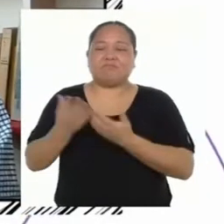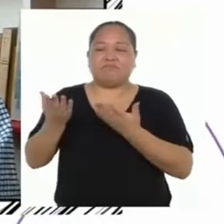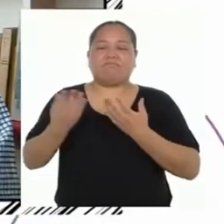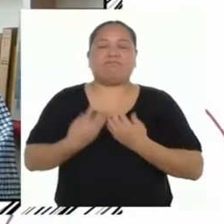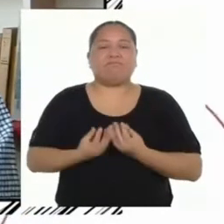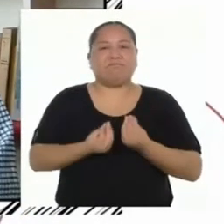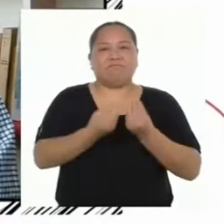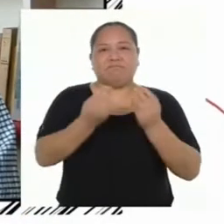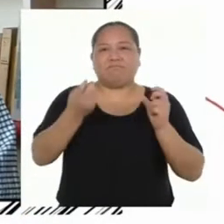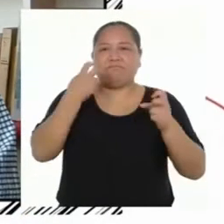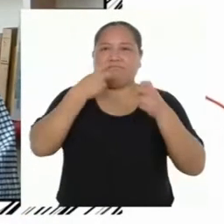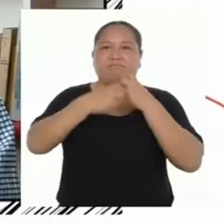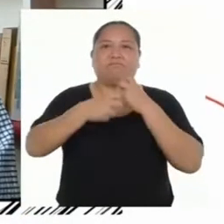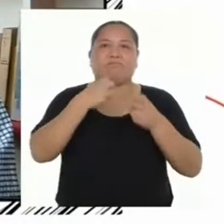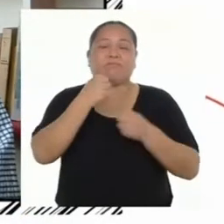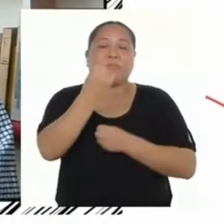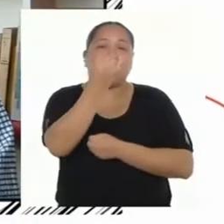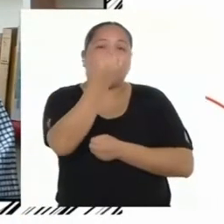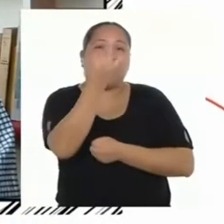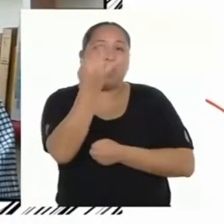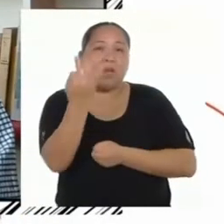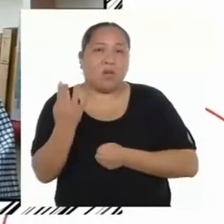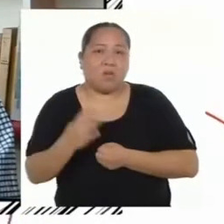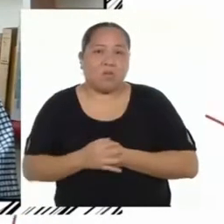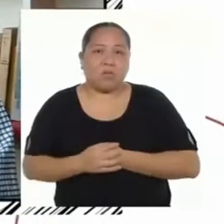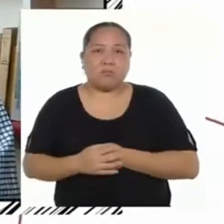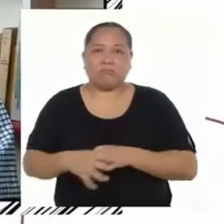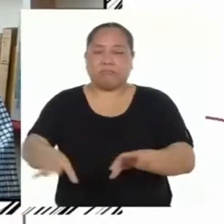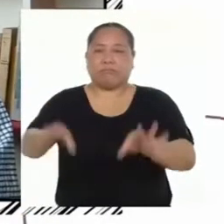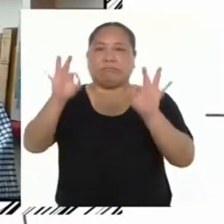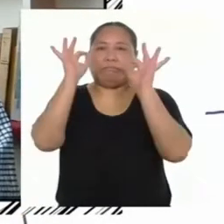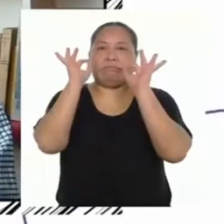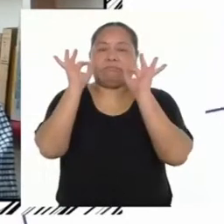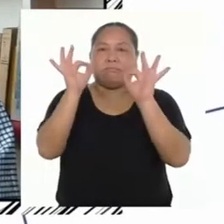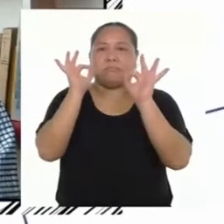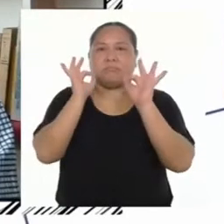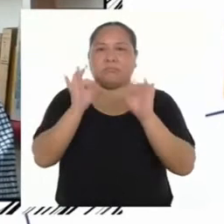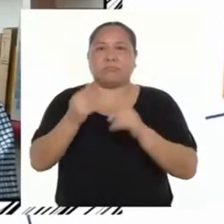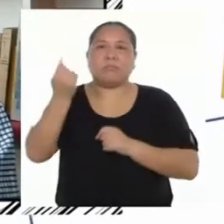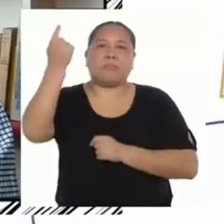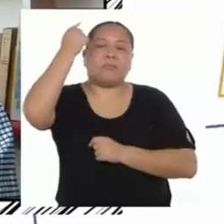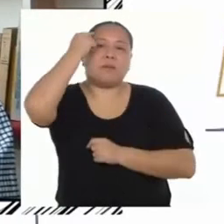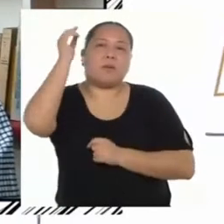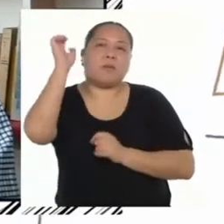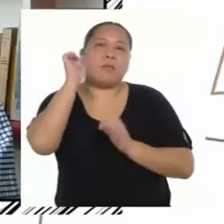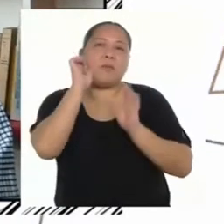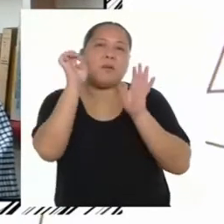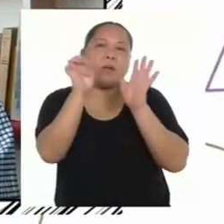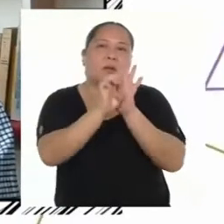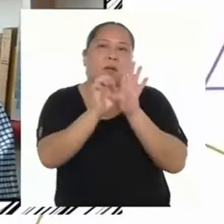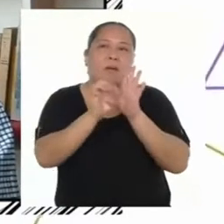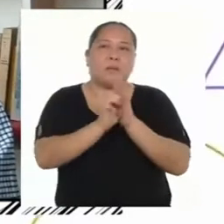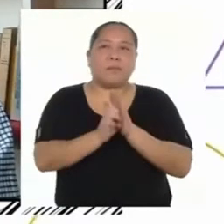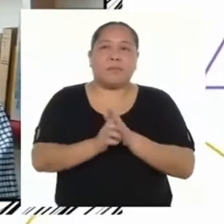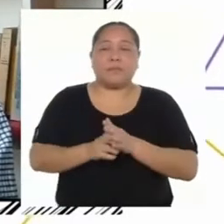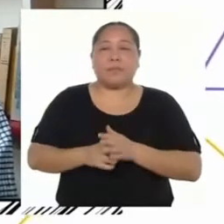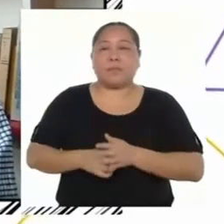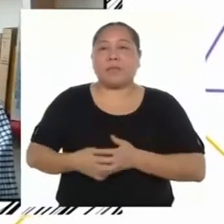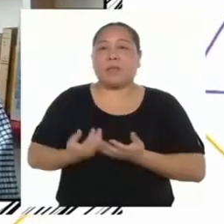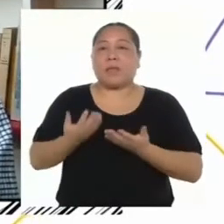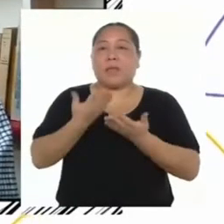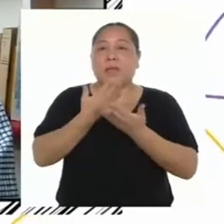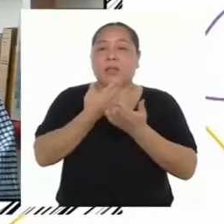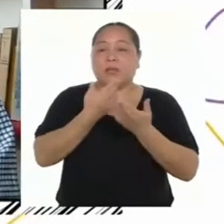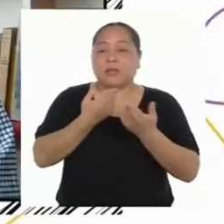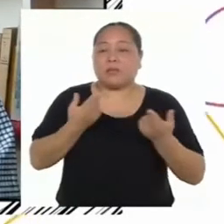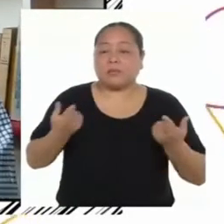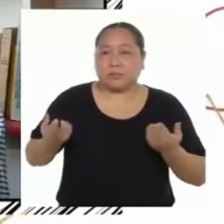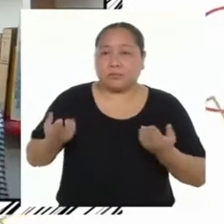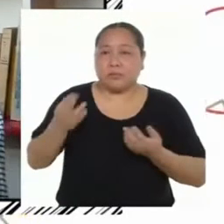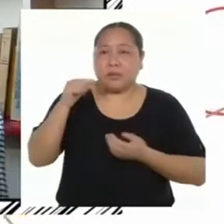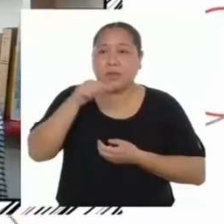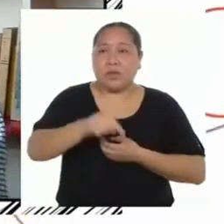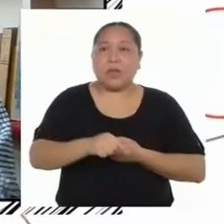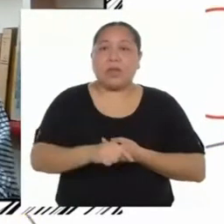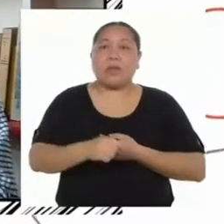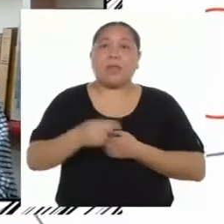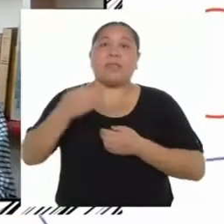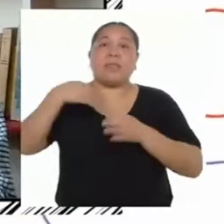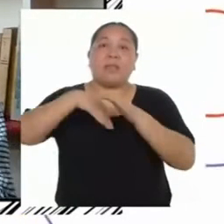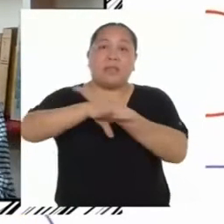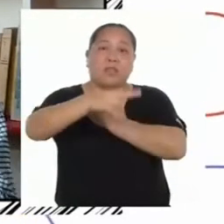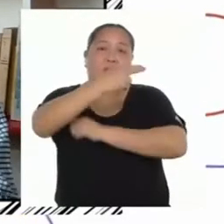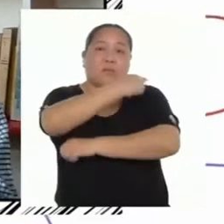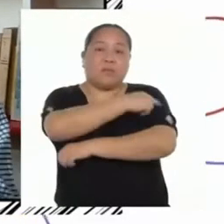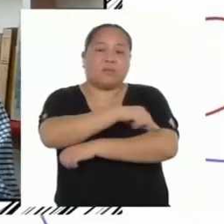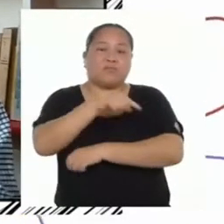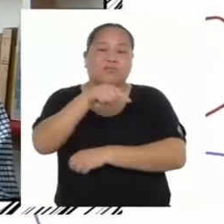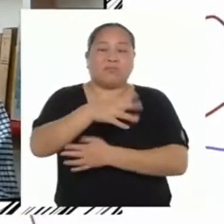serios problemas, incluso algunos ser muy peligrosos. Pensemos, por ejemplo, en los residuos hospitalarios. Estamos hablando de productos